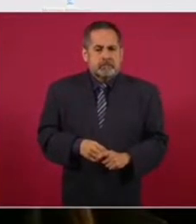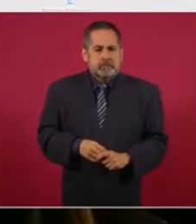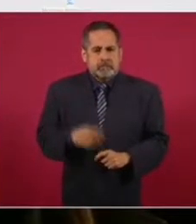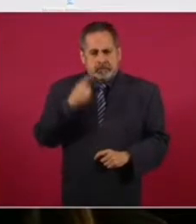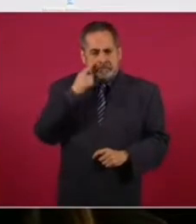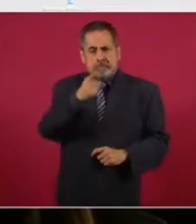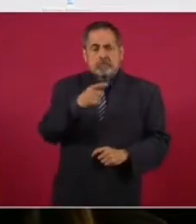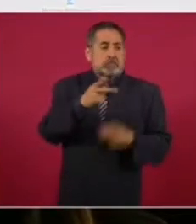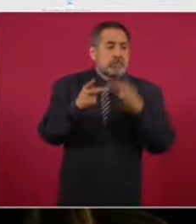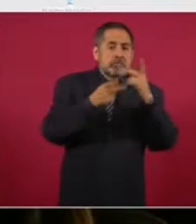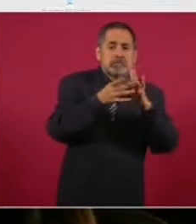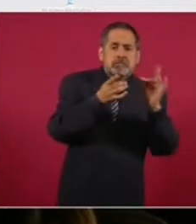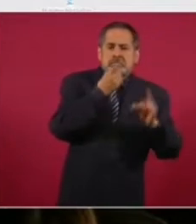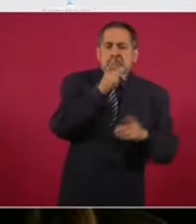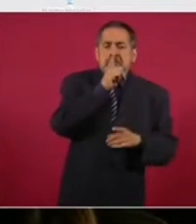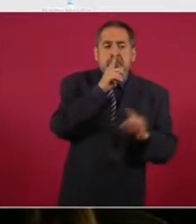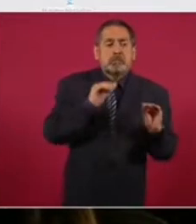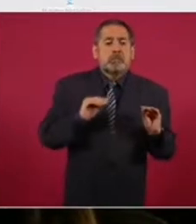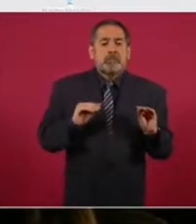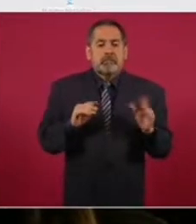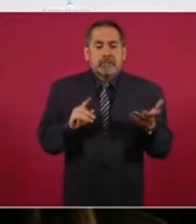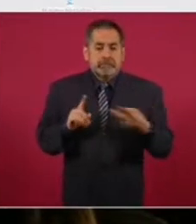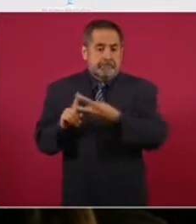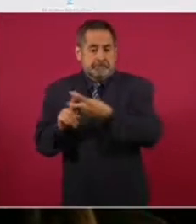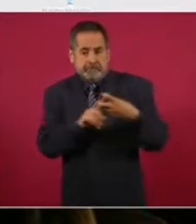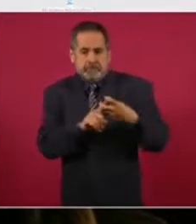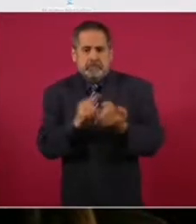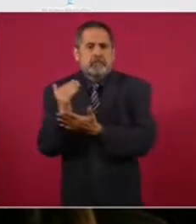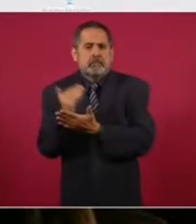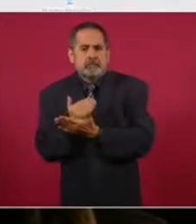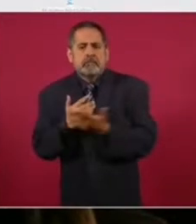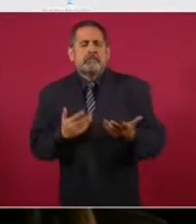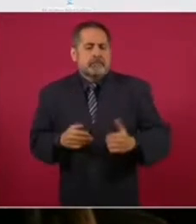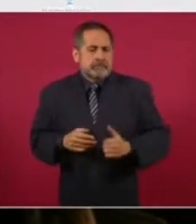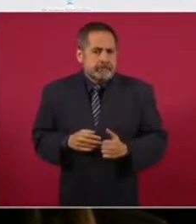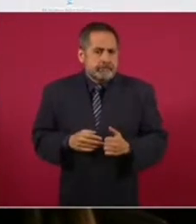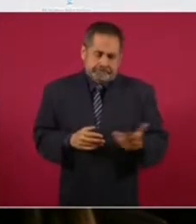De esto no se habla. Estos son secuestros.